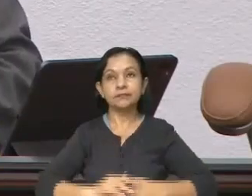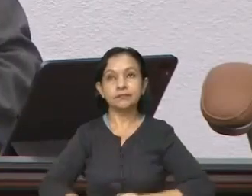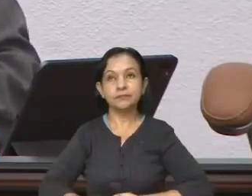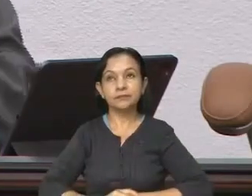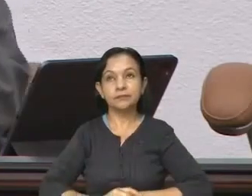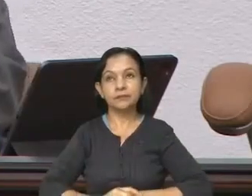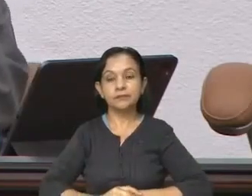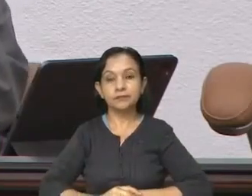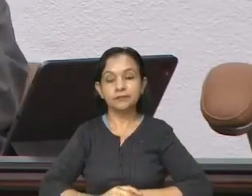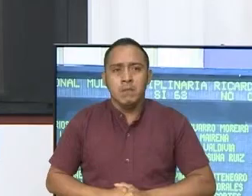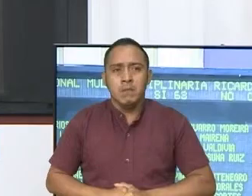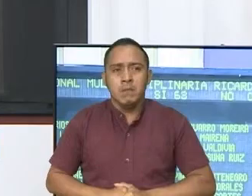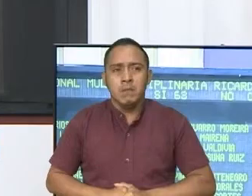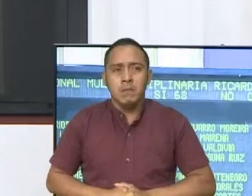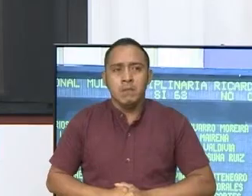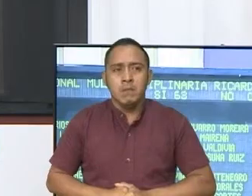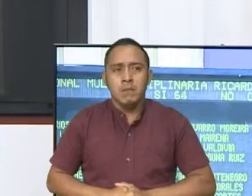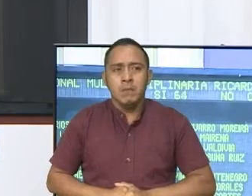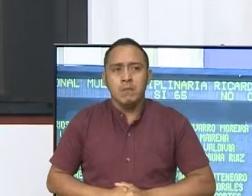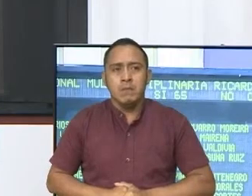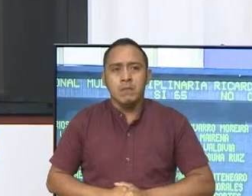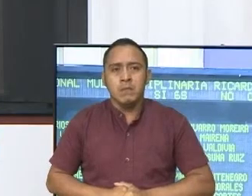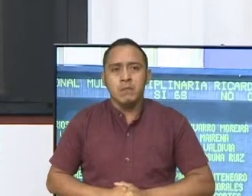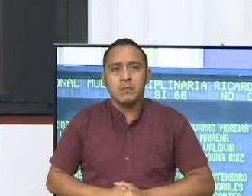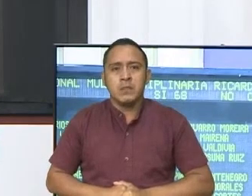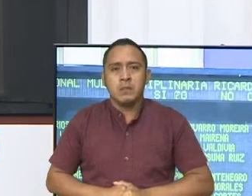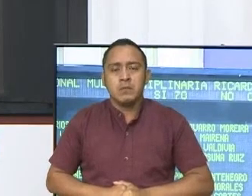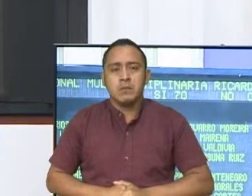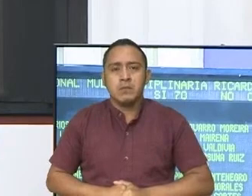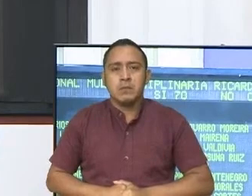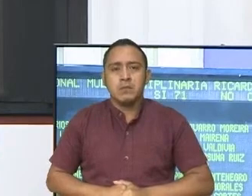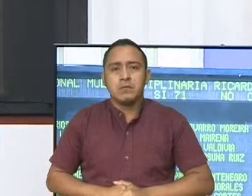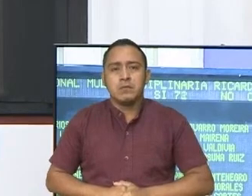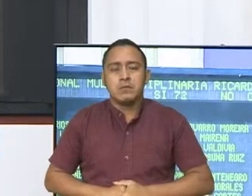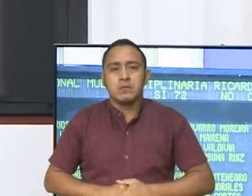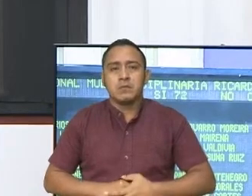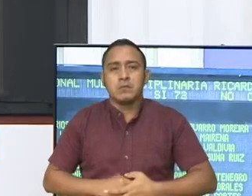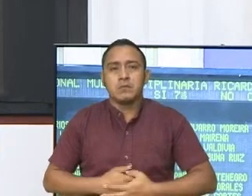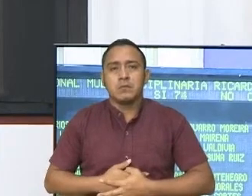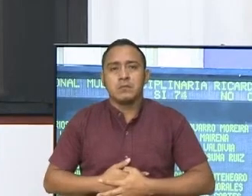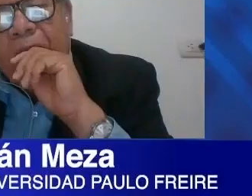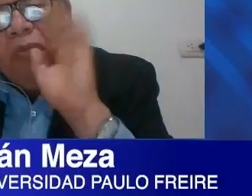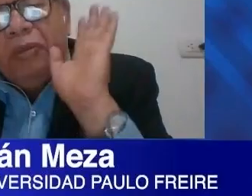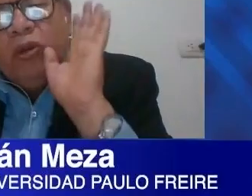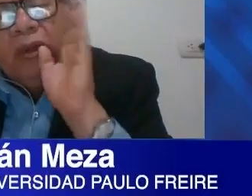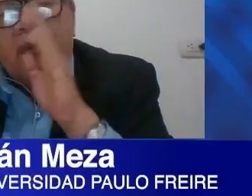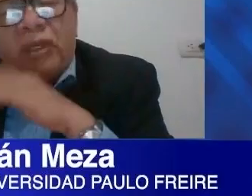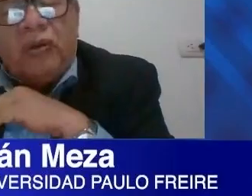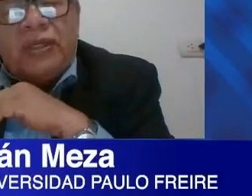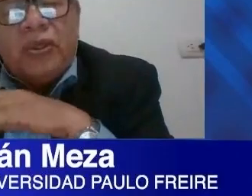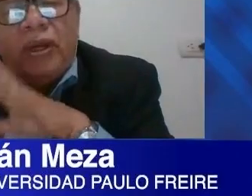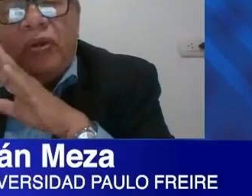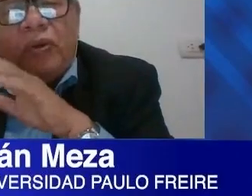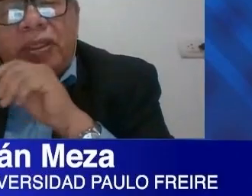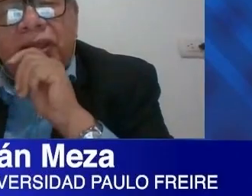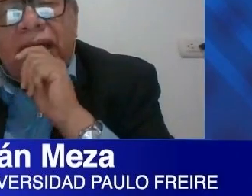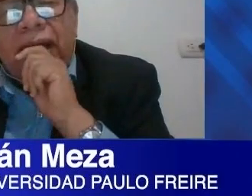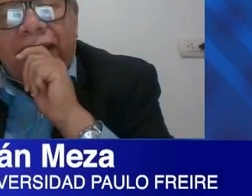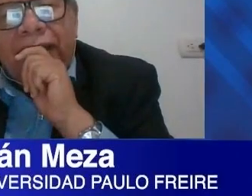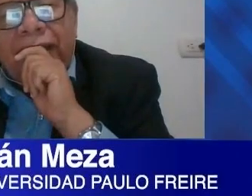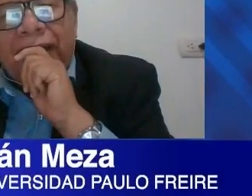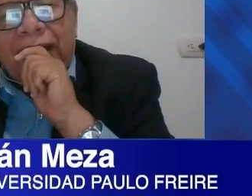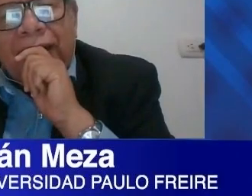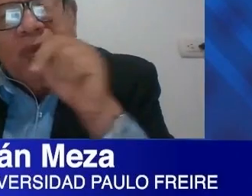6, que creó la Universidad Ricardo Morales Avilés, dice que el rector es electo por los miembros del Consejo Nacional de